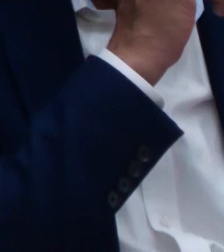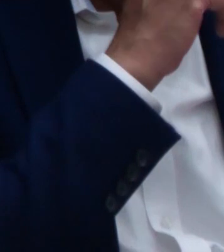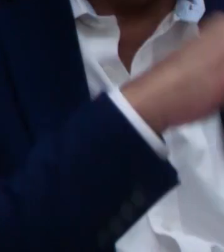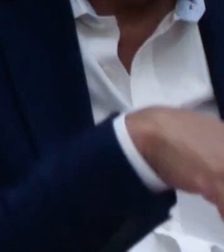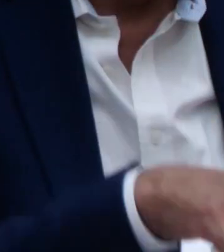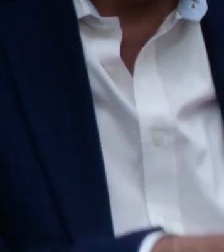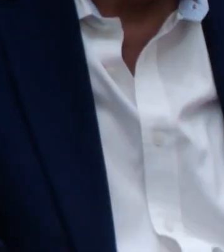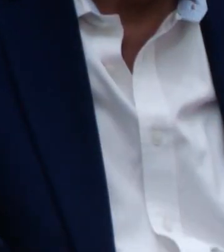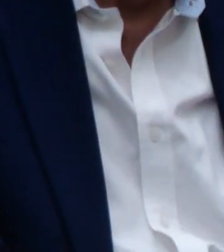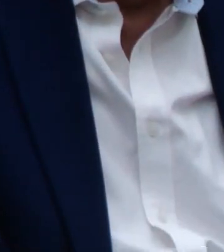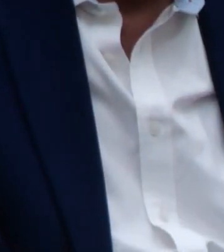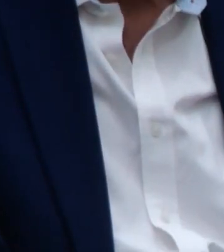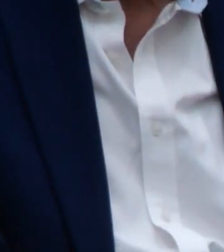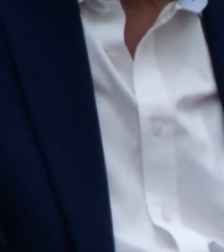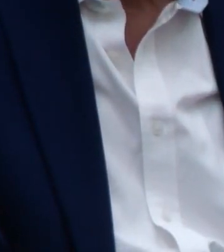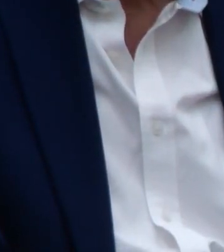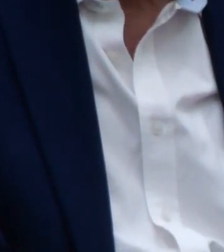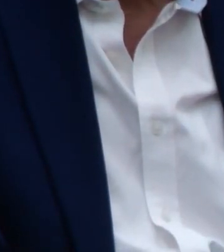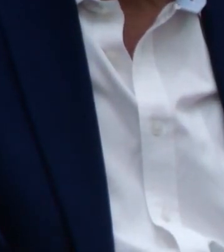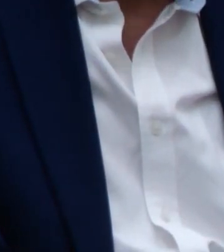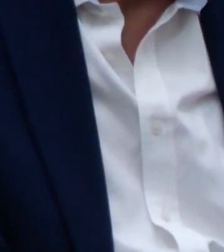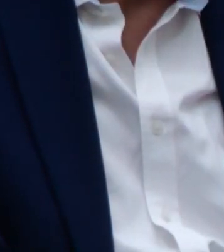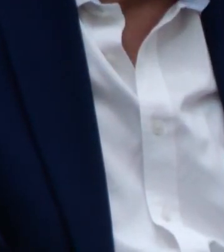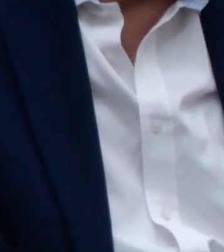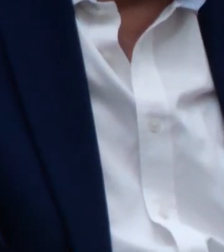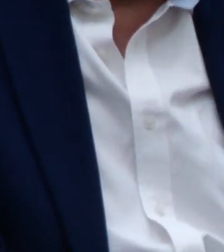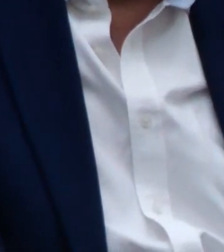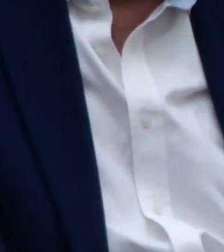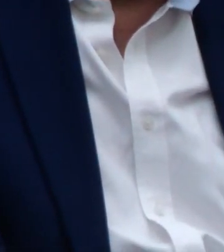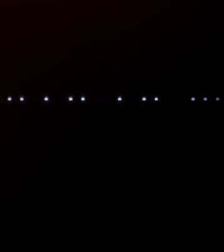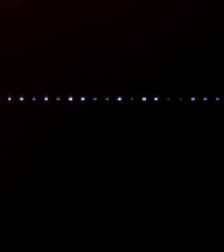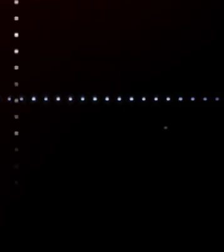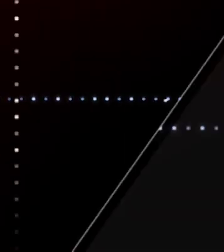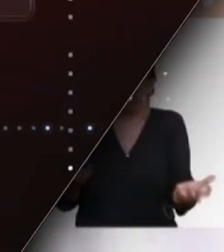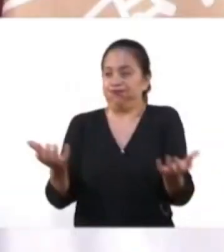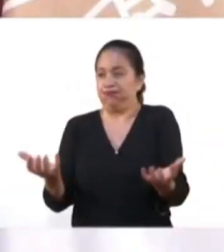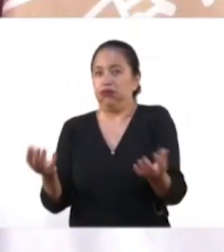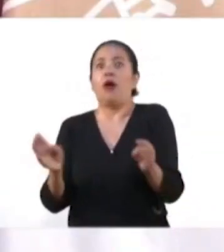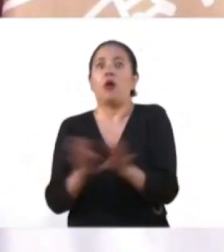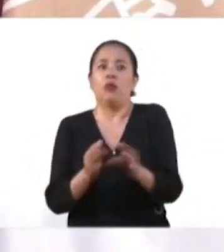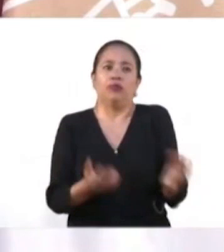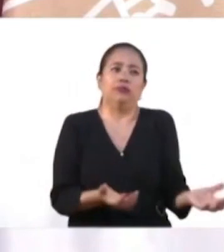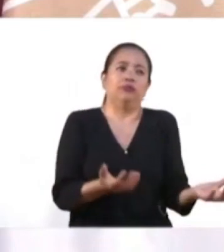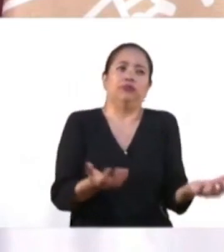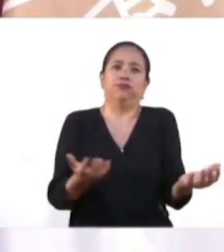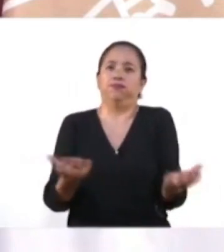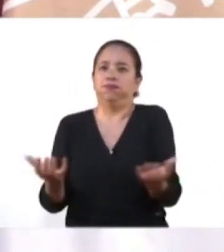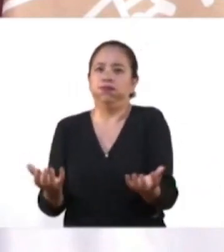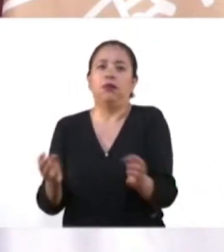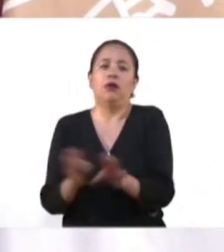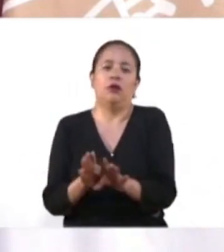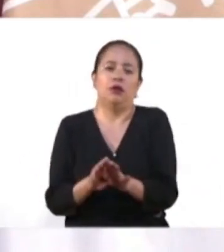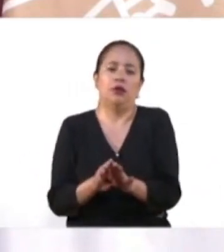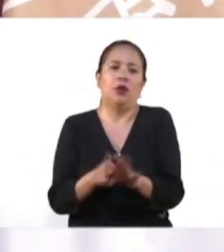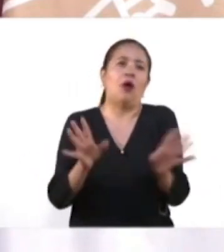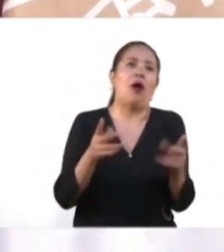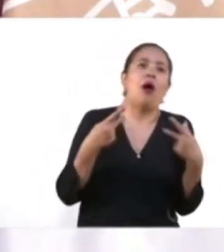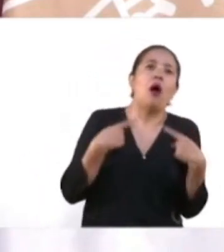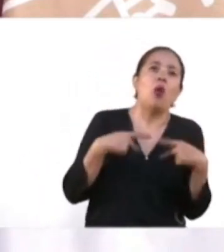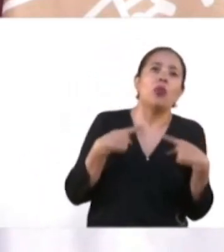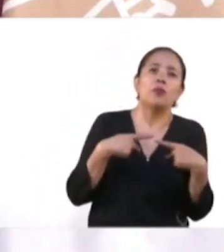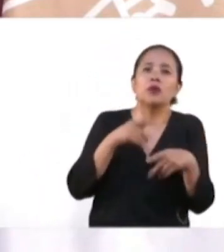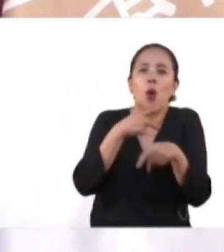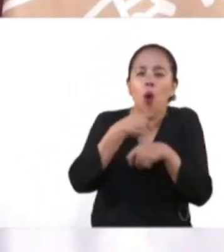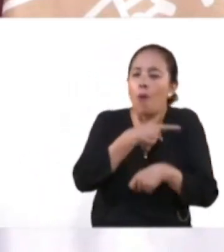muchas posibilidades, en eso sí coincido, de ser electa candidata. Por su parte, el autor Arturo Cano, quien ha